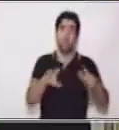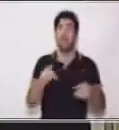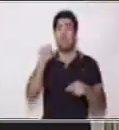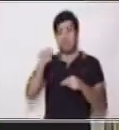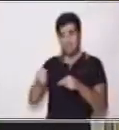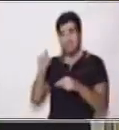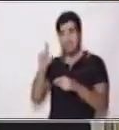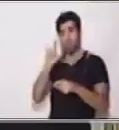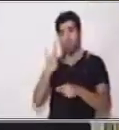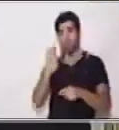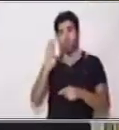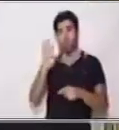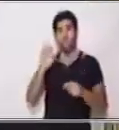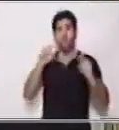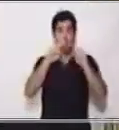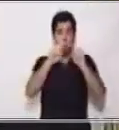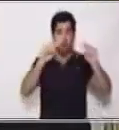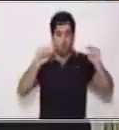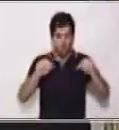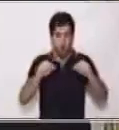la característica